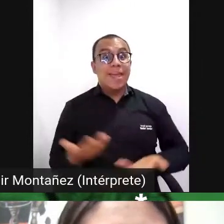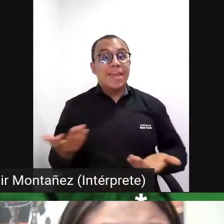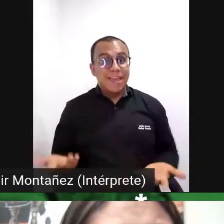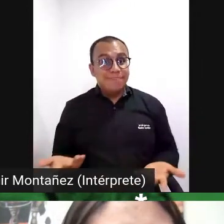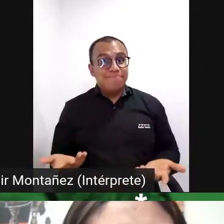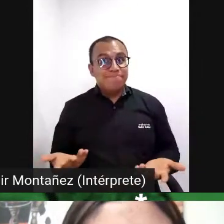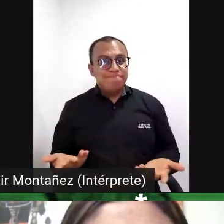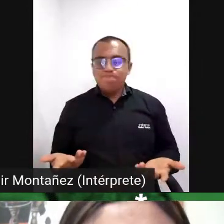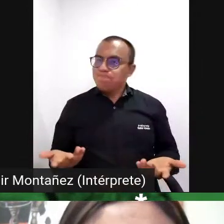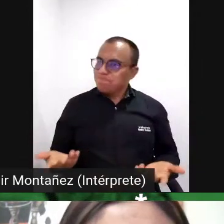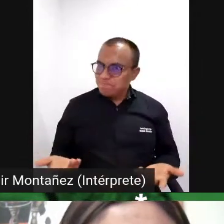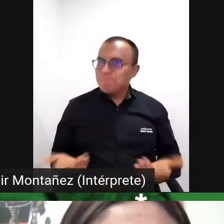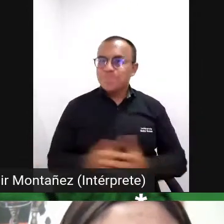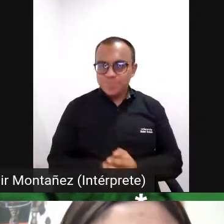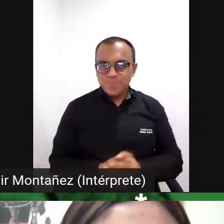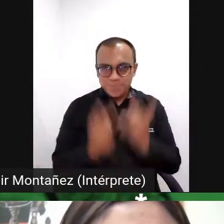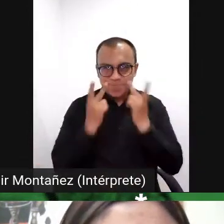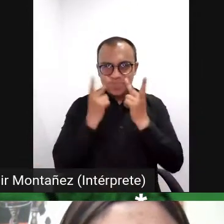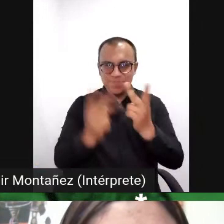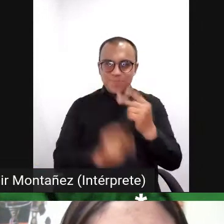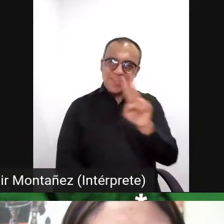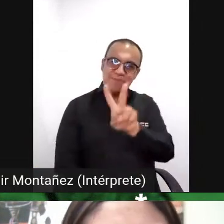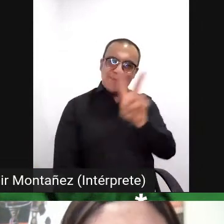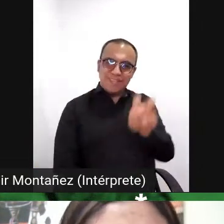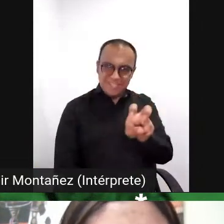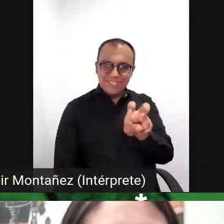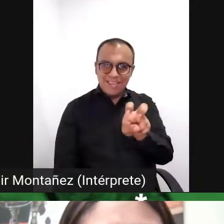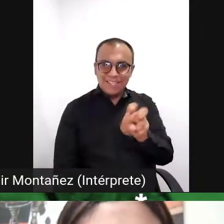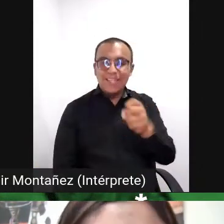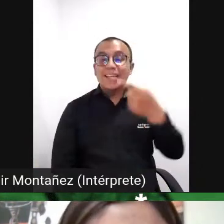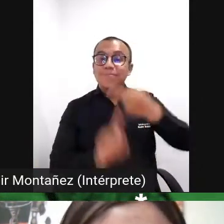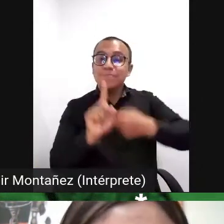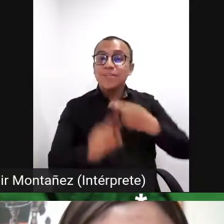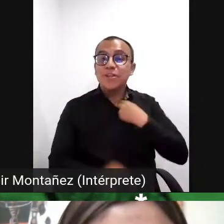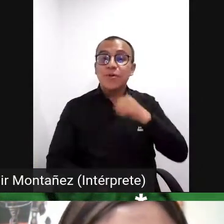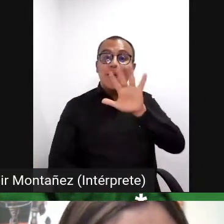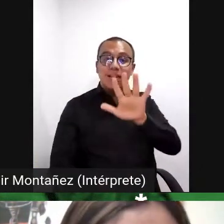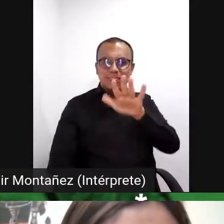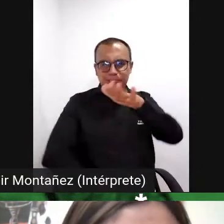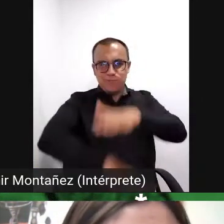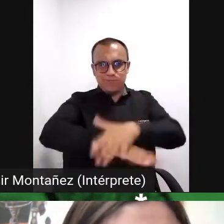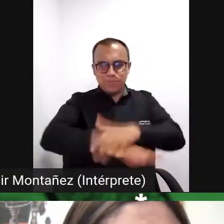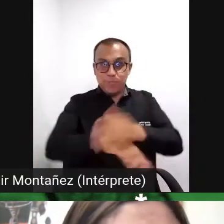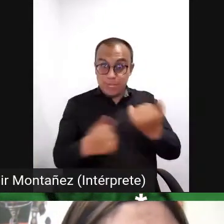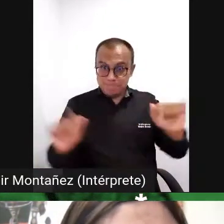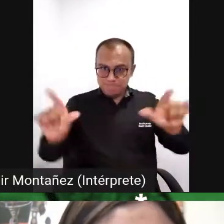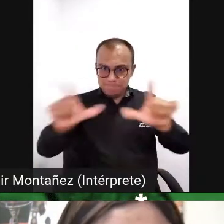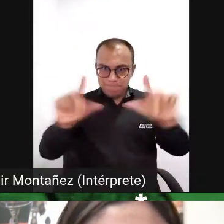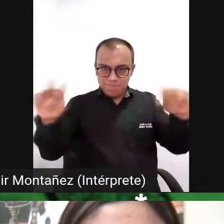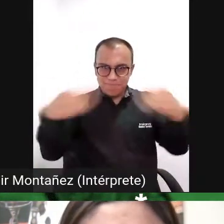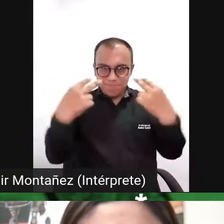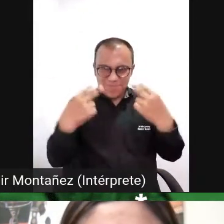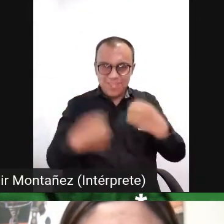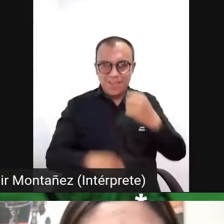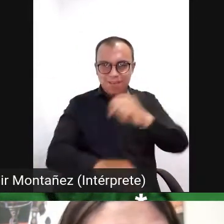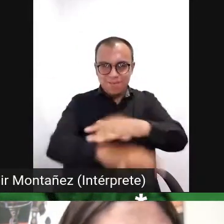Entonces, espero que nos veamos el próximo 27 de noviembre a las 5 p.m. por este mismo canal de